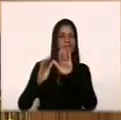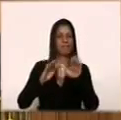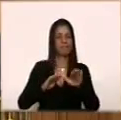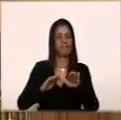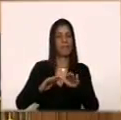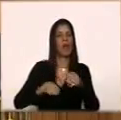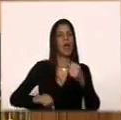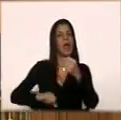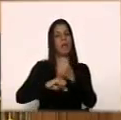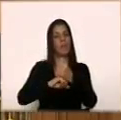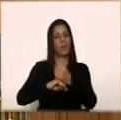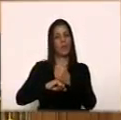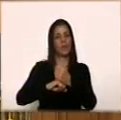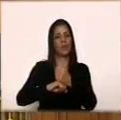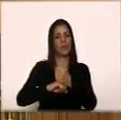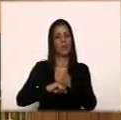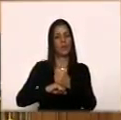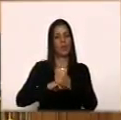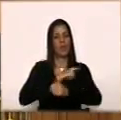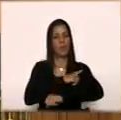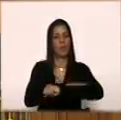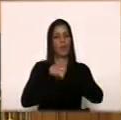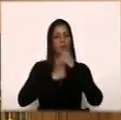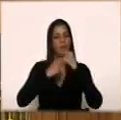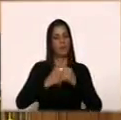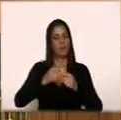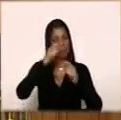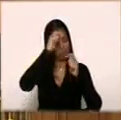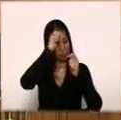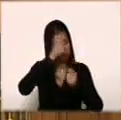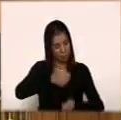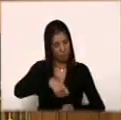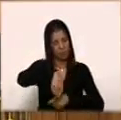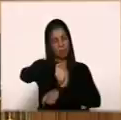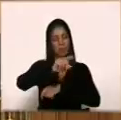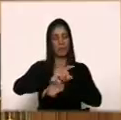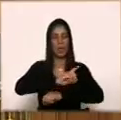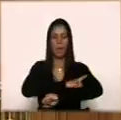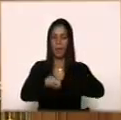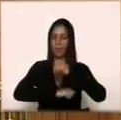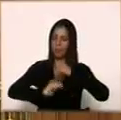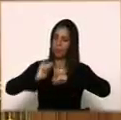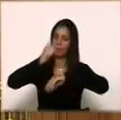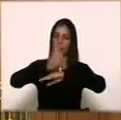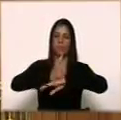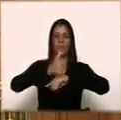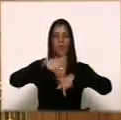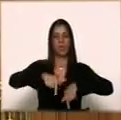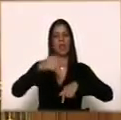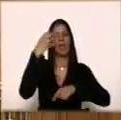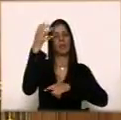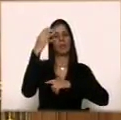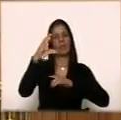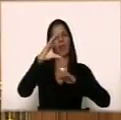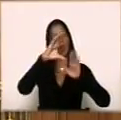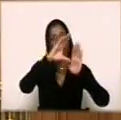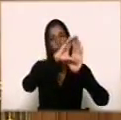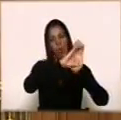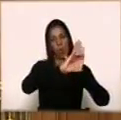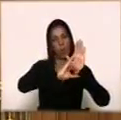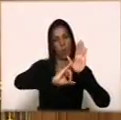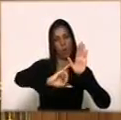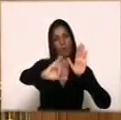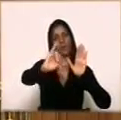poder soberano, magno y plenipotenciario de esta Asamblea del Pueblo, de la Asamblea